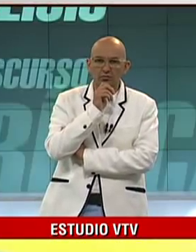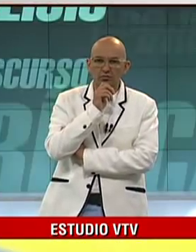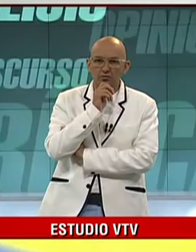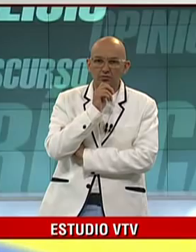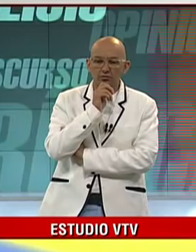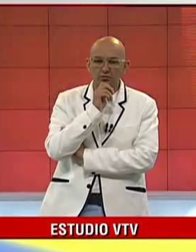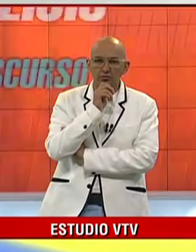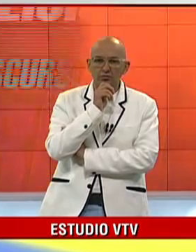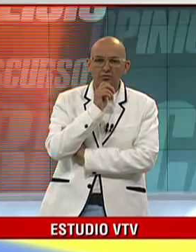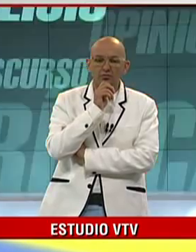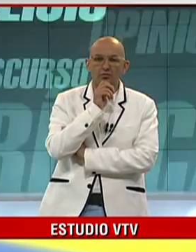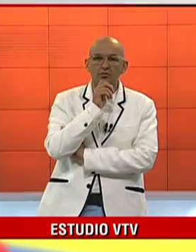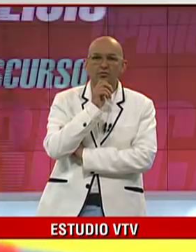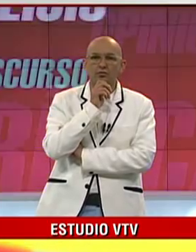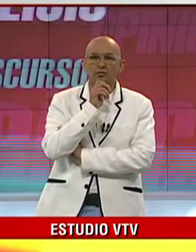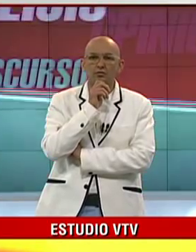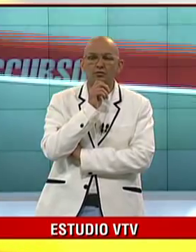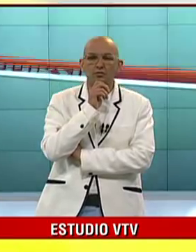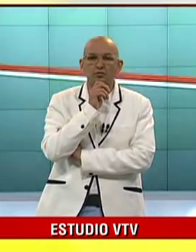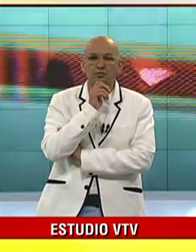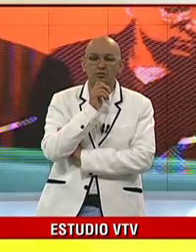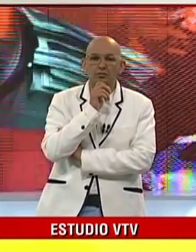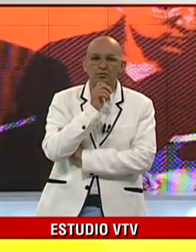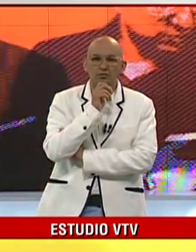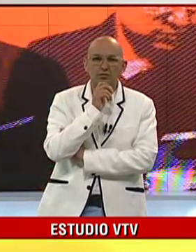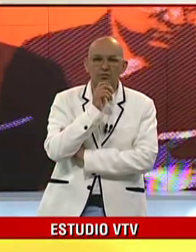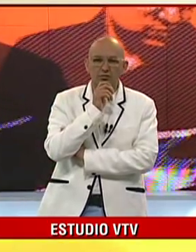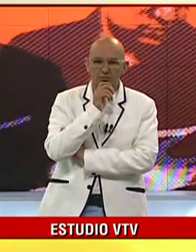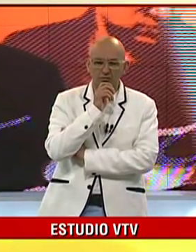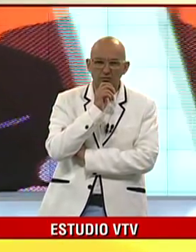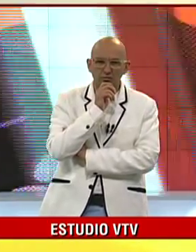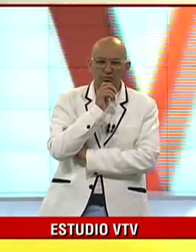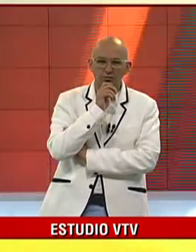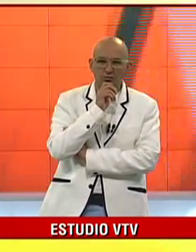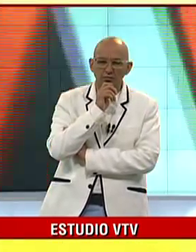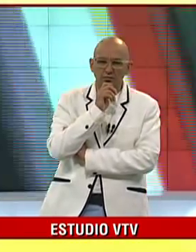dicho, gobernar y luchar,